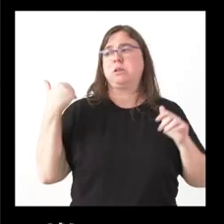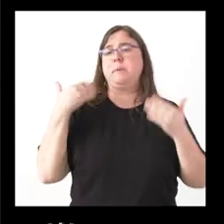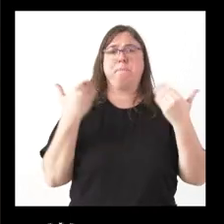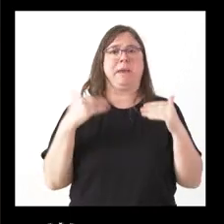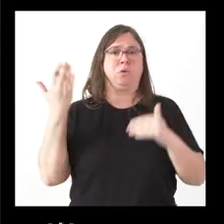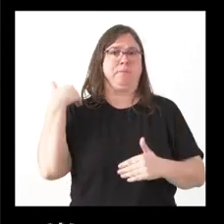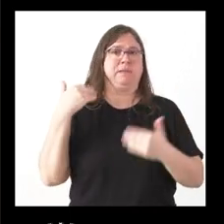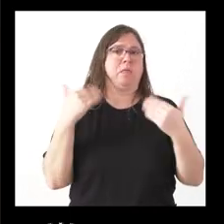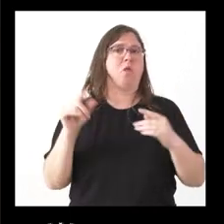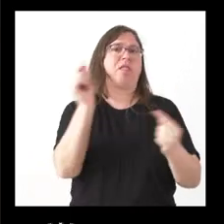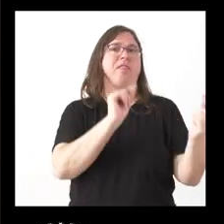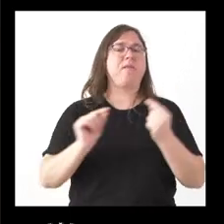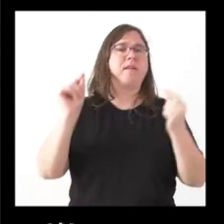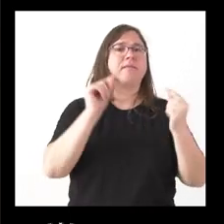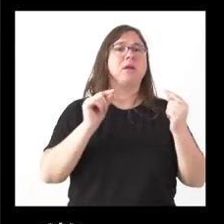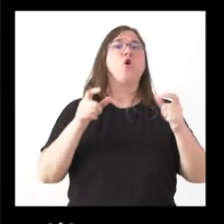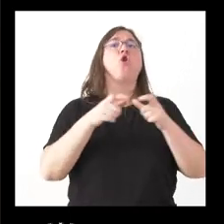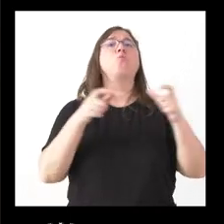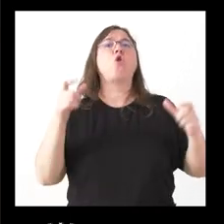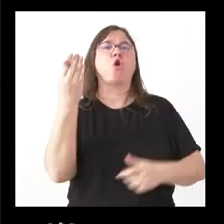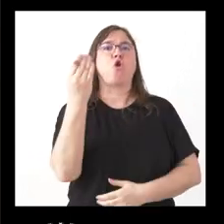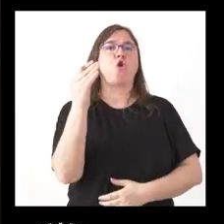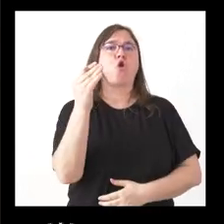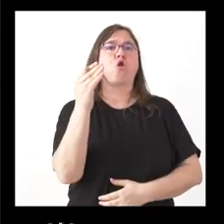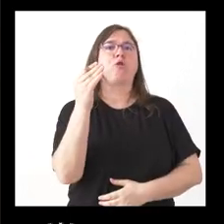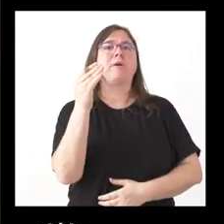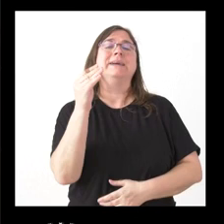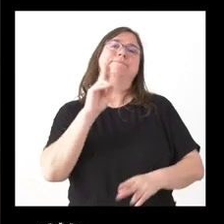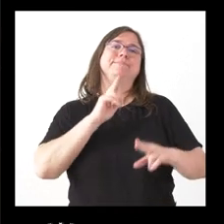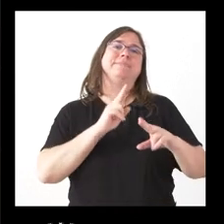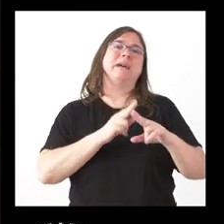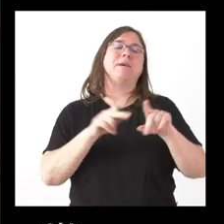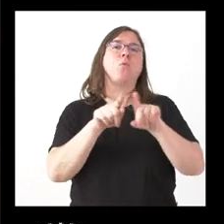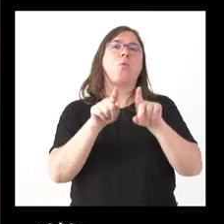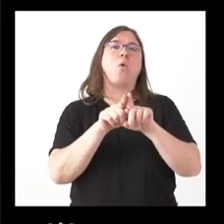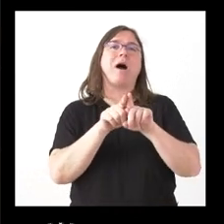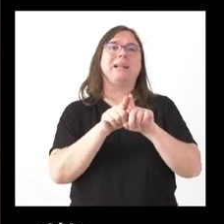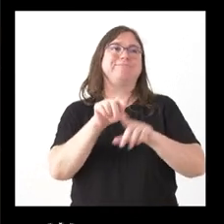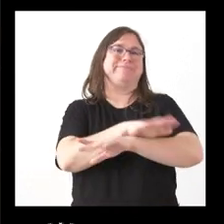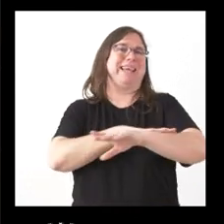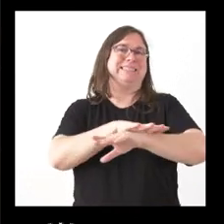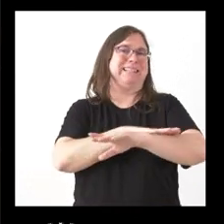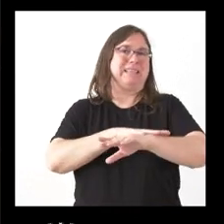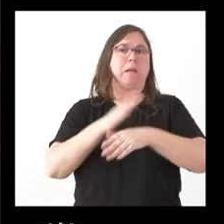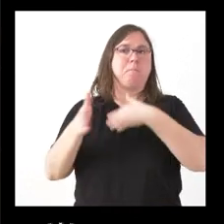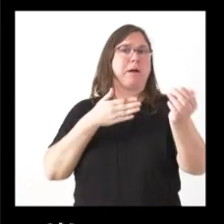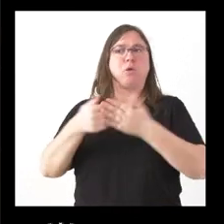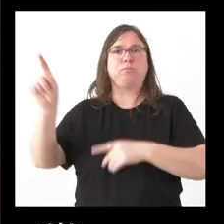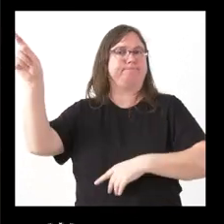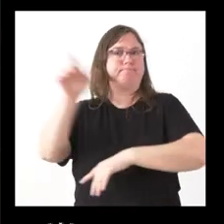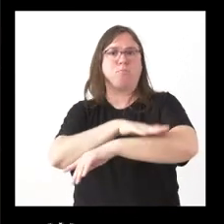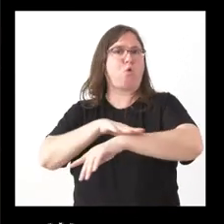pasado no las el bono joven es una ayuda una ayuda Estatal elaborada por el gobierno de forma unilateral